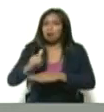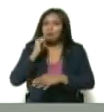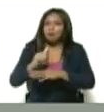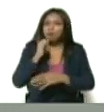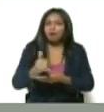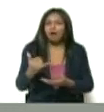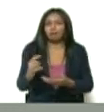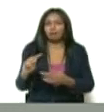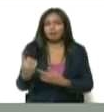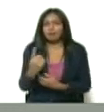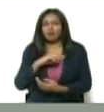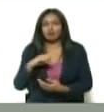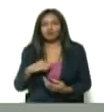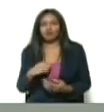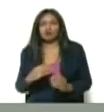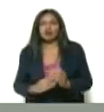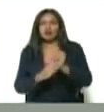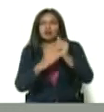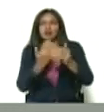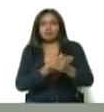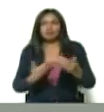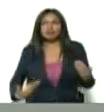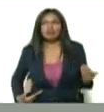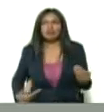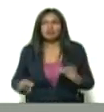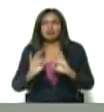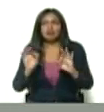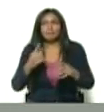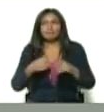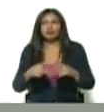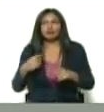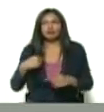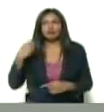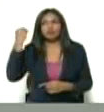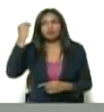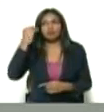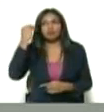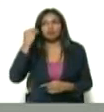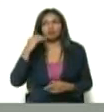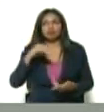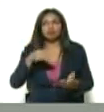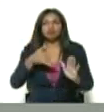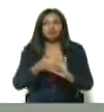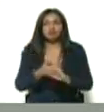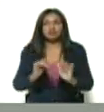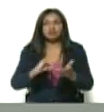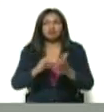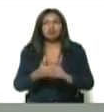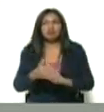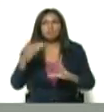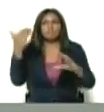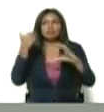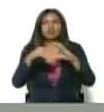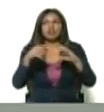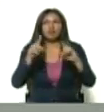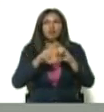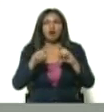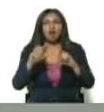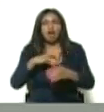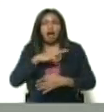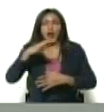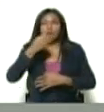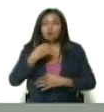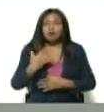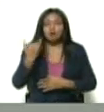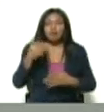graves, contra su liderazgo, contra su presidente. Pero creo que la carta contiene sobre todo un mensaje al alma buena del estadounidense, que